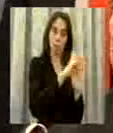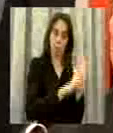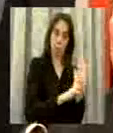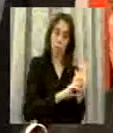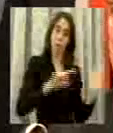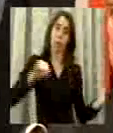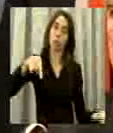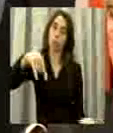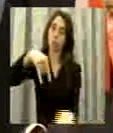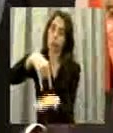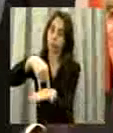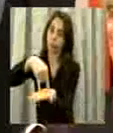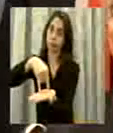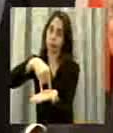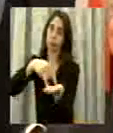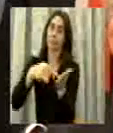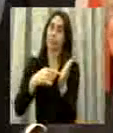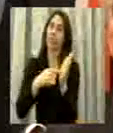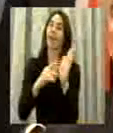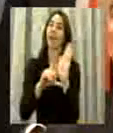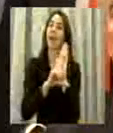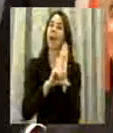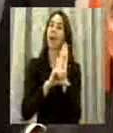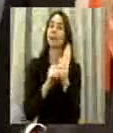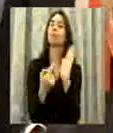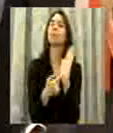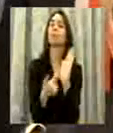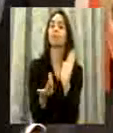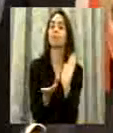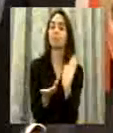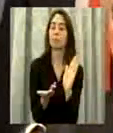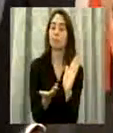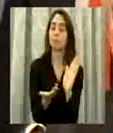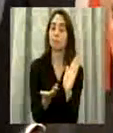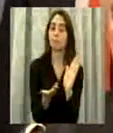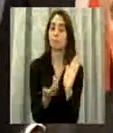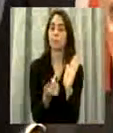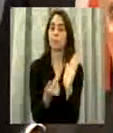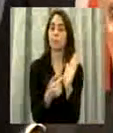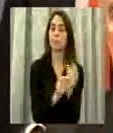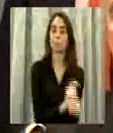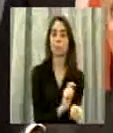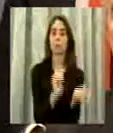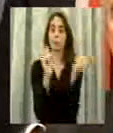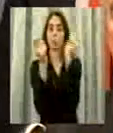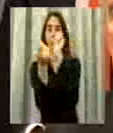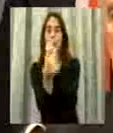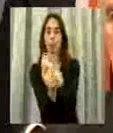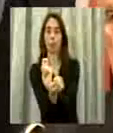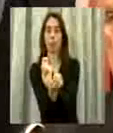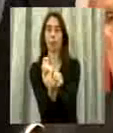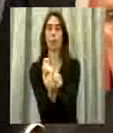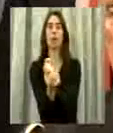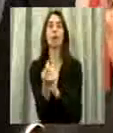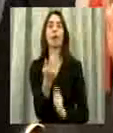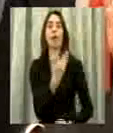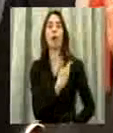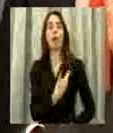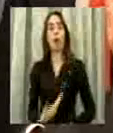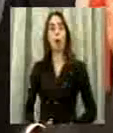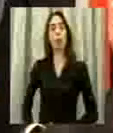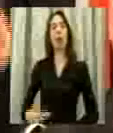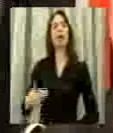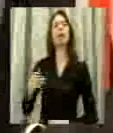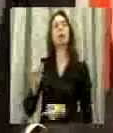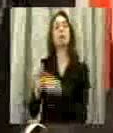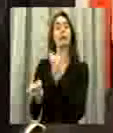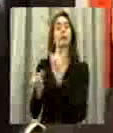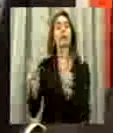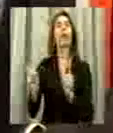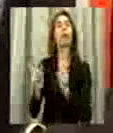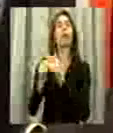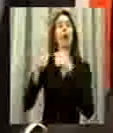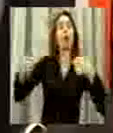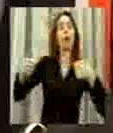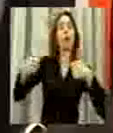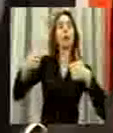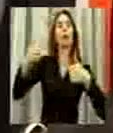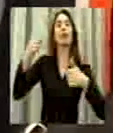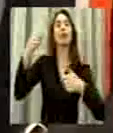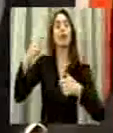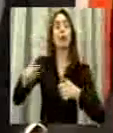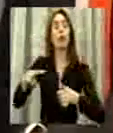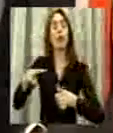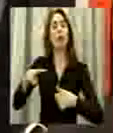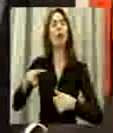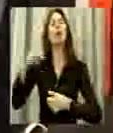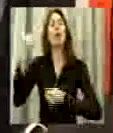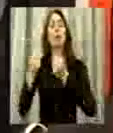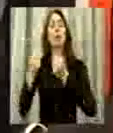Congreso un proyecto de ley que va a transformar este gobierno corporativo. Vamos a generar un consejo de